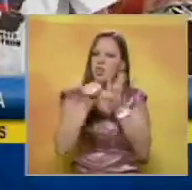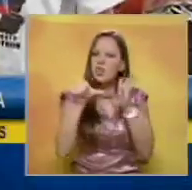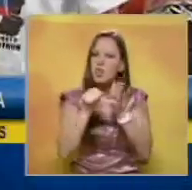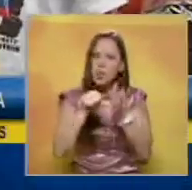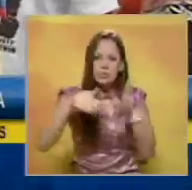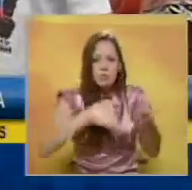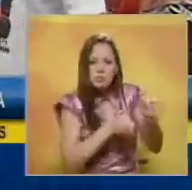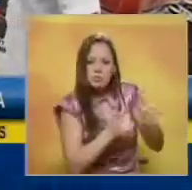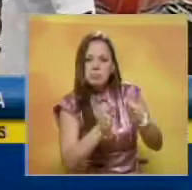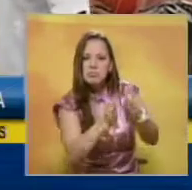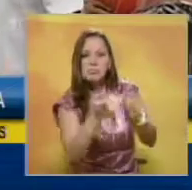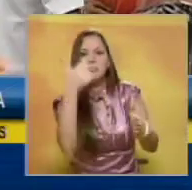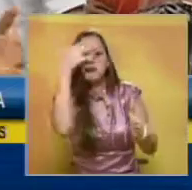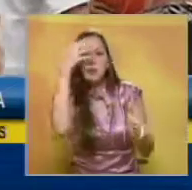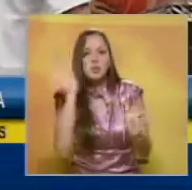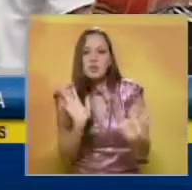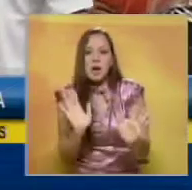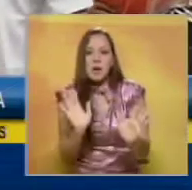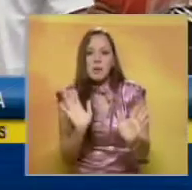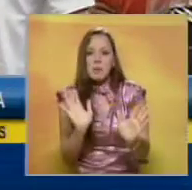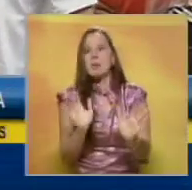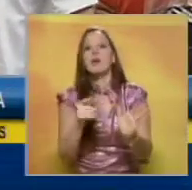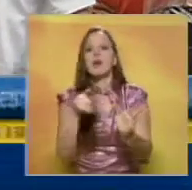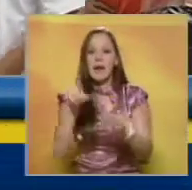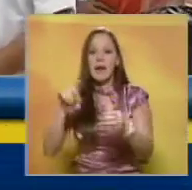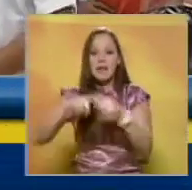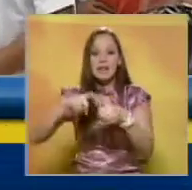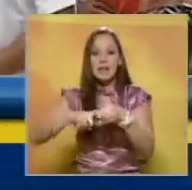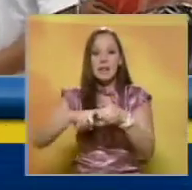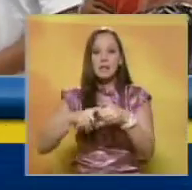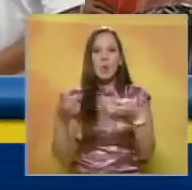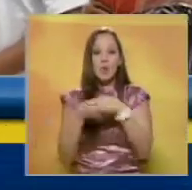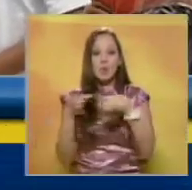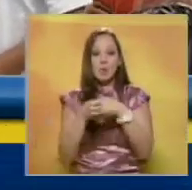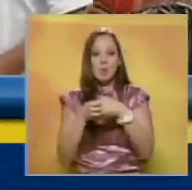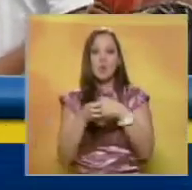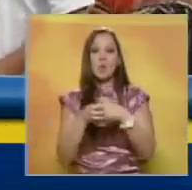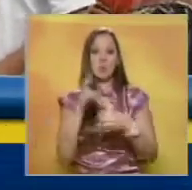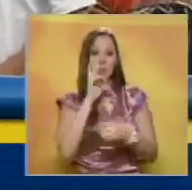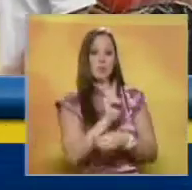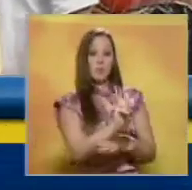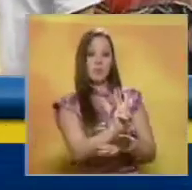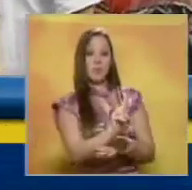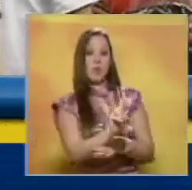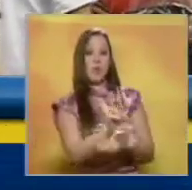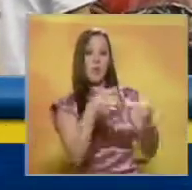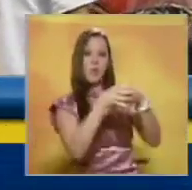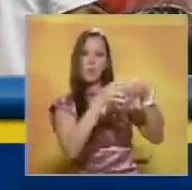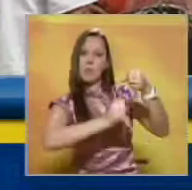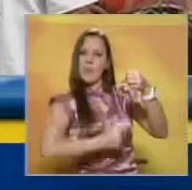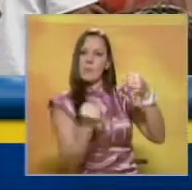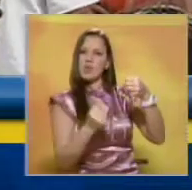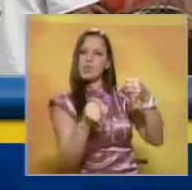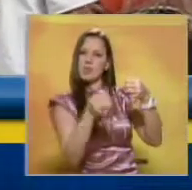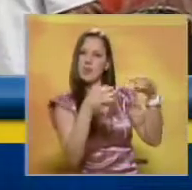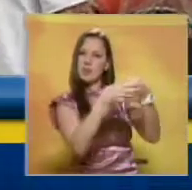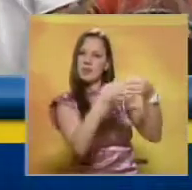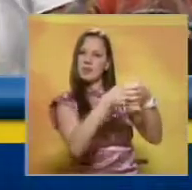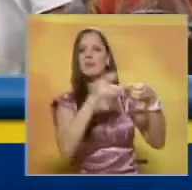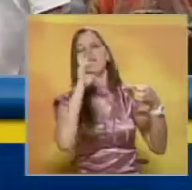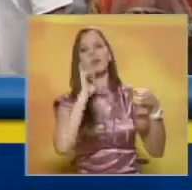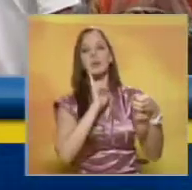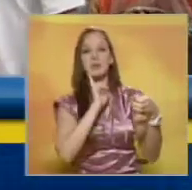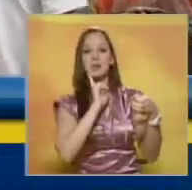más temprano se observaba en toda la Plaza Brión de Chacaito un grupo fuerte, un contingente grande de la Policía Nacional